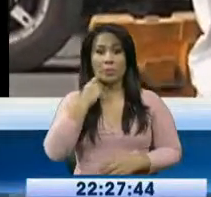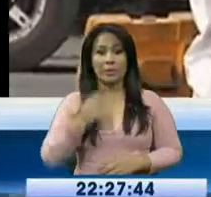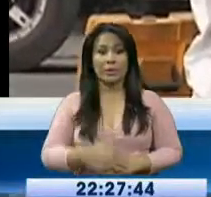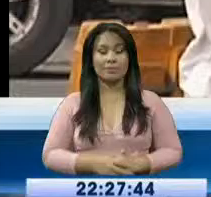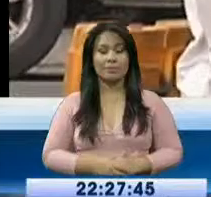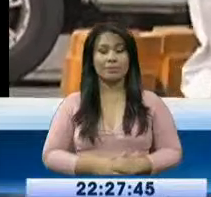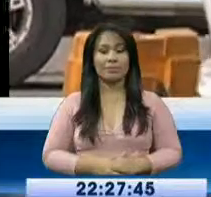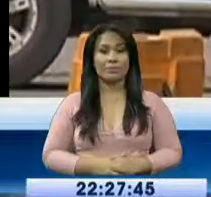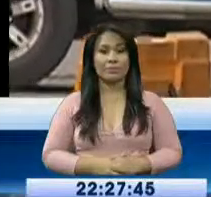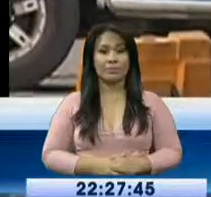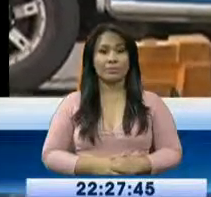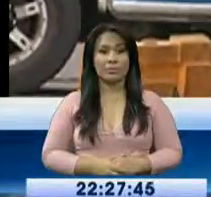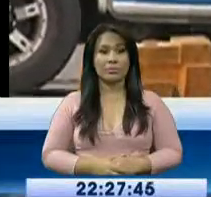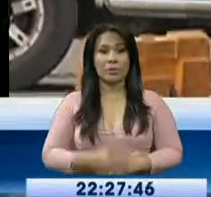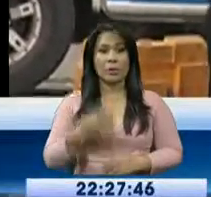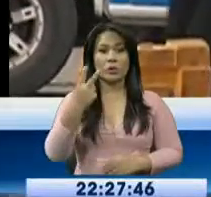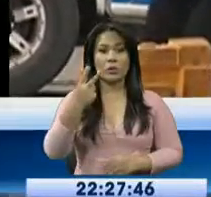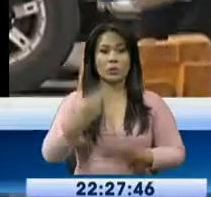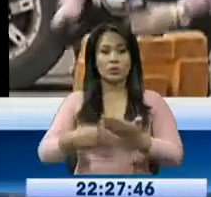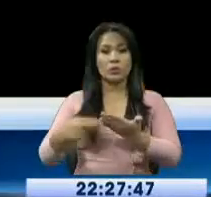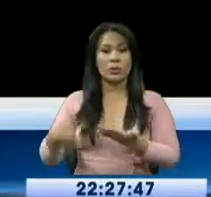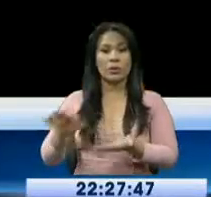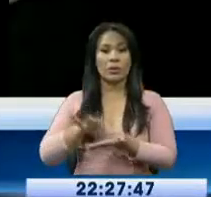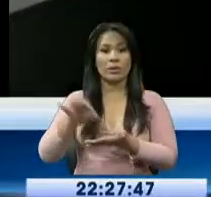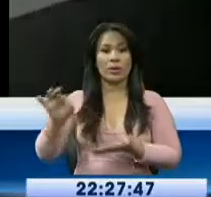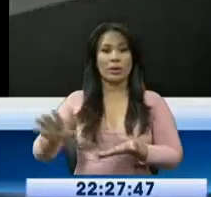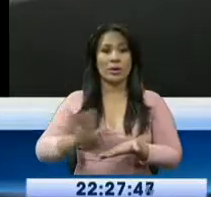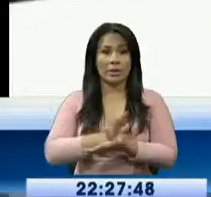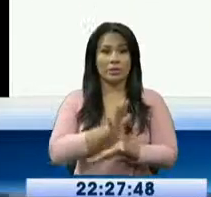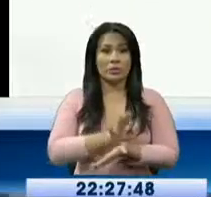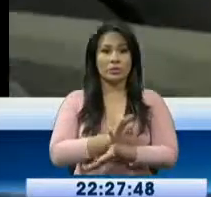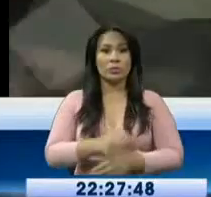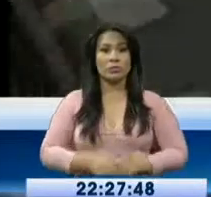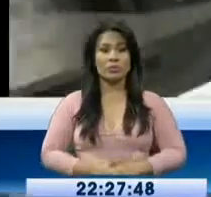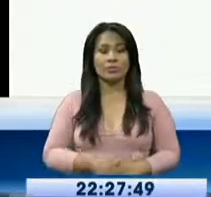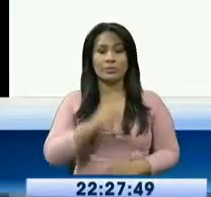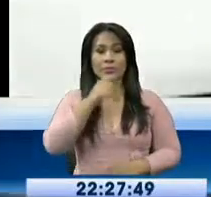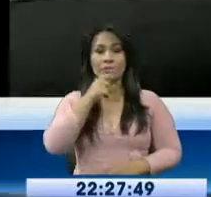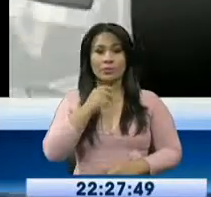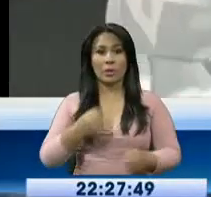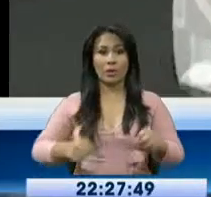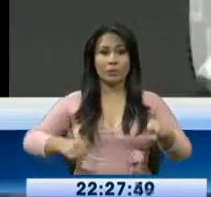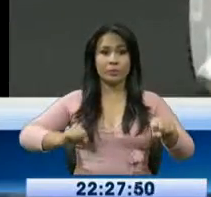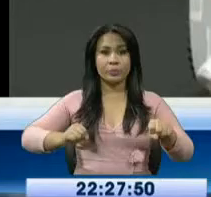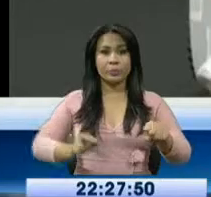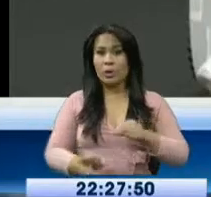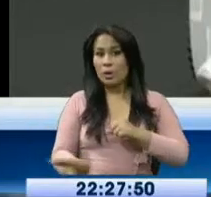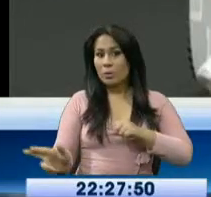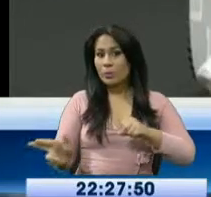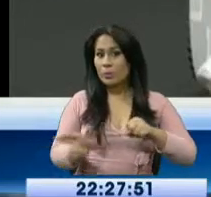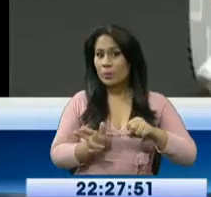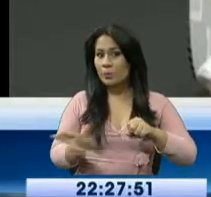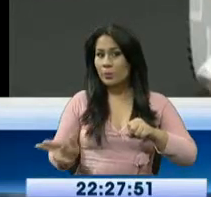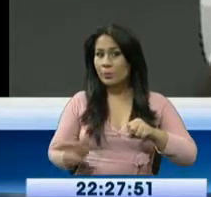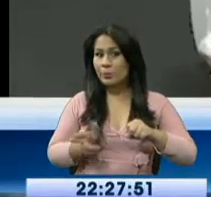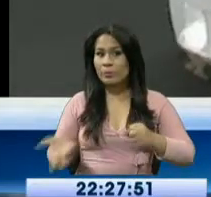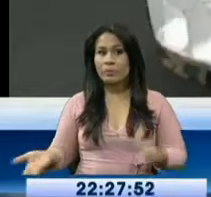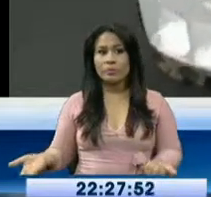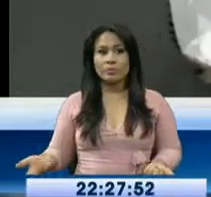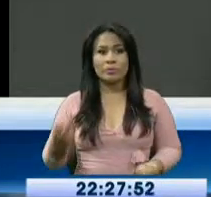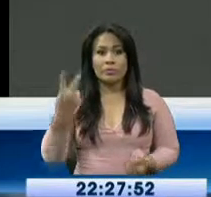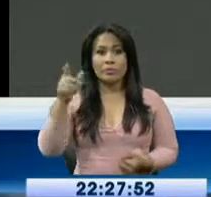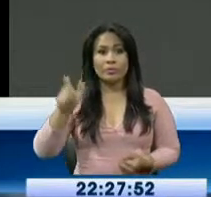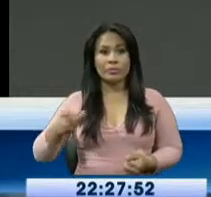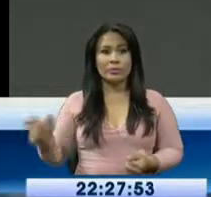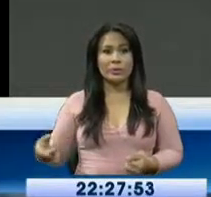con sus dos hijos para dejarlo a la escuela. Fue interceptado por una moto donde se transportaban dos